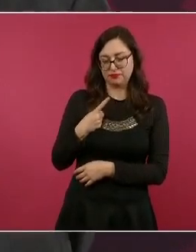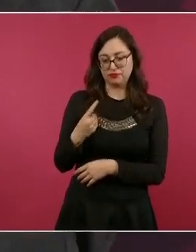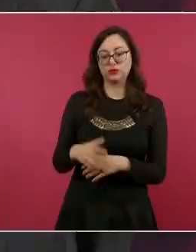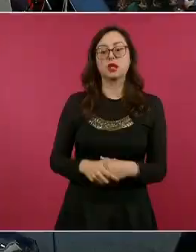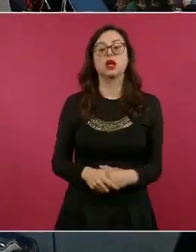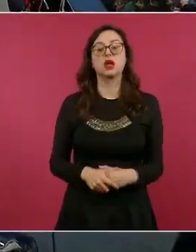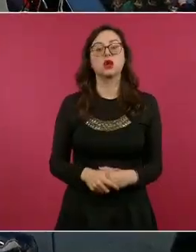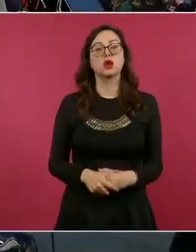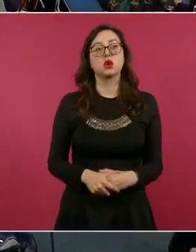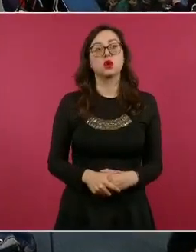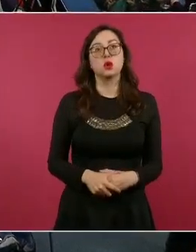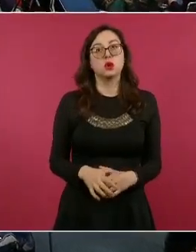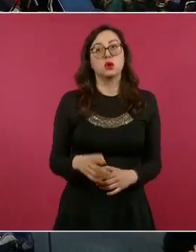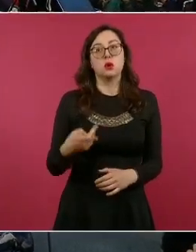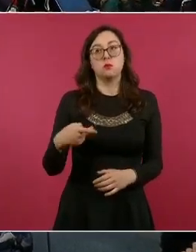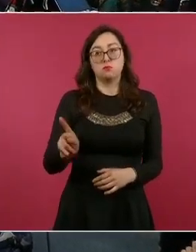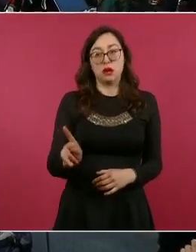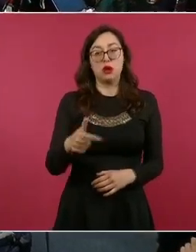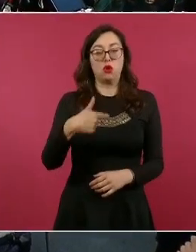de